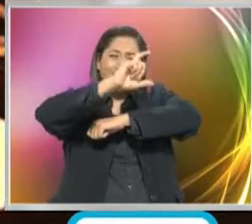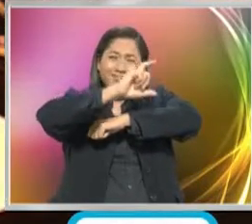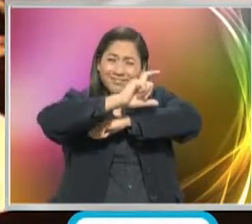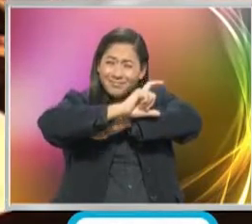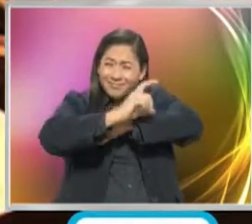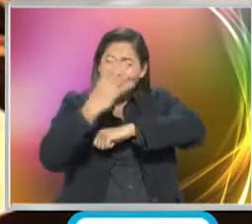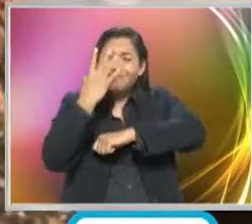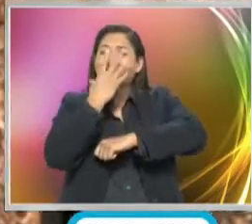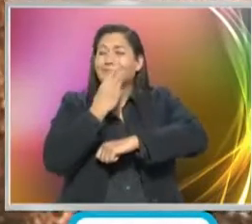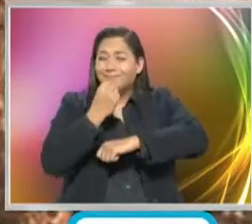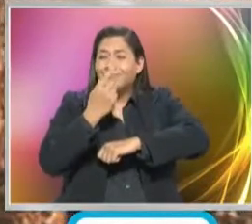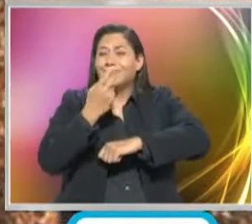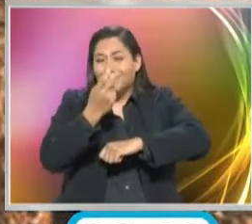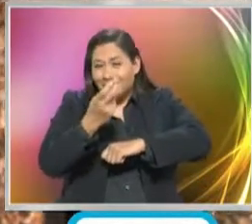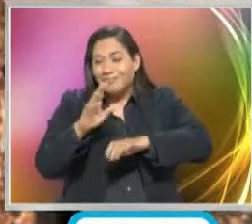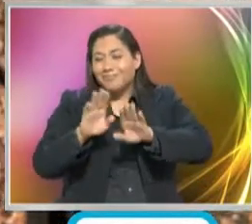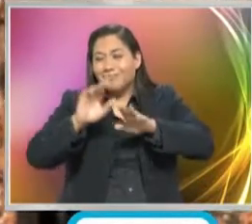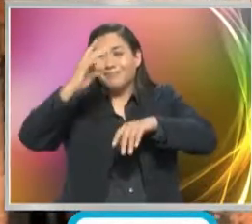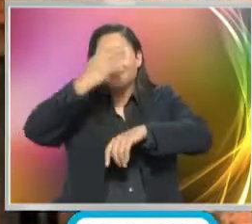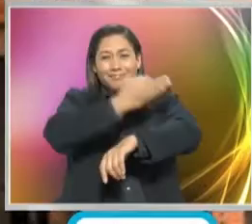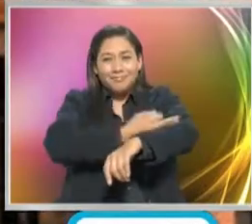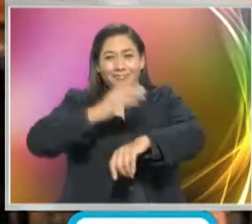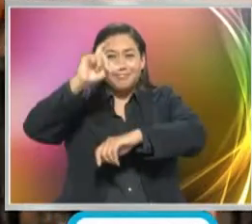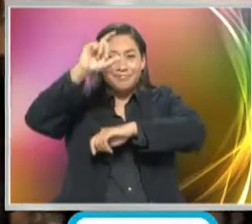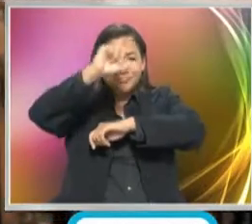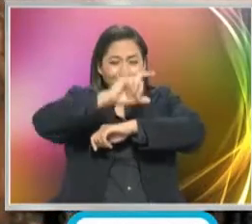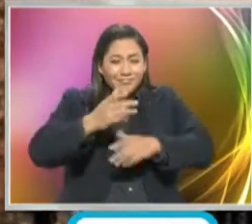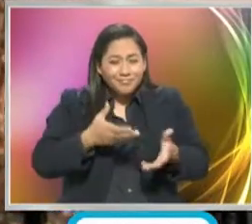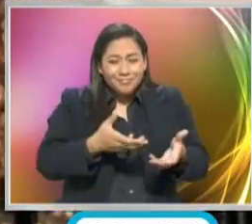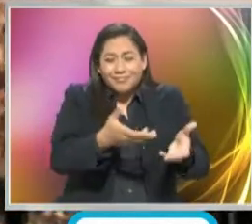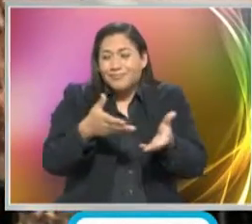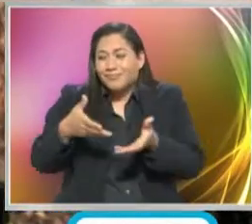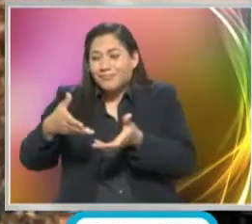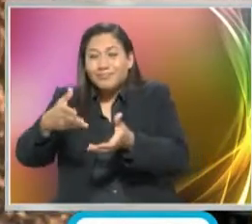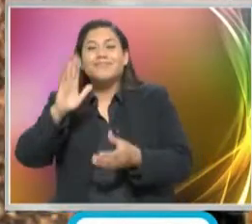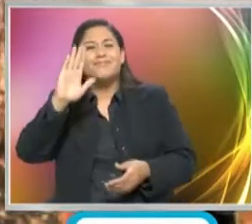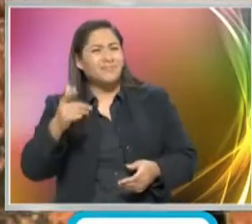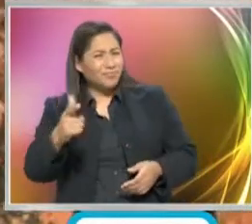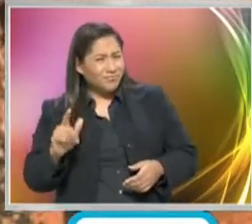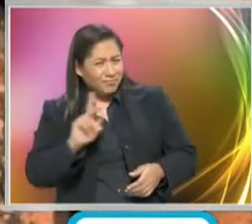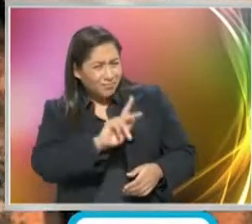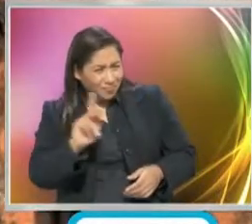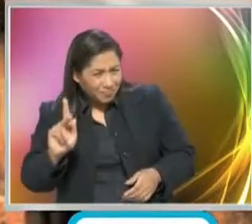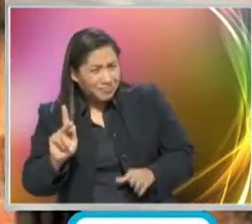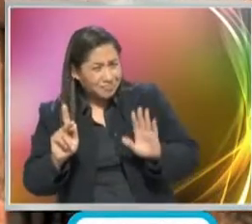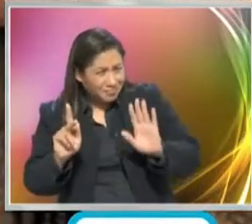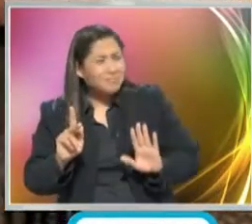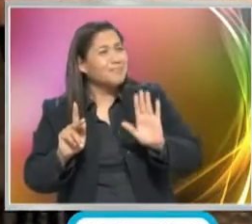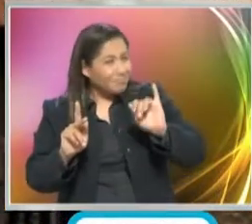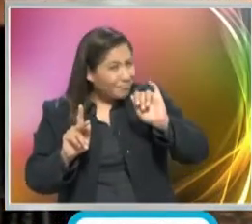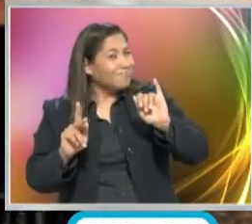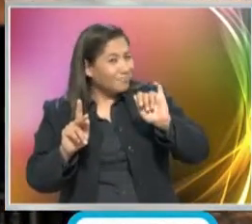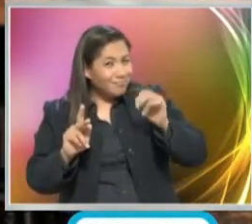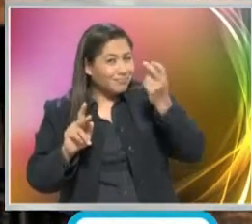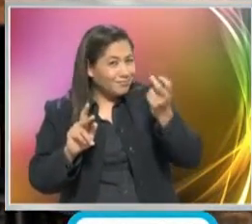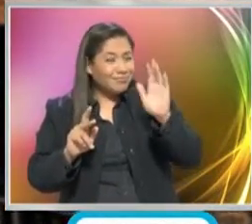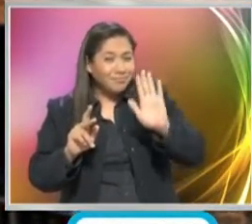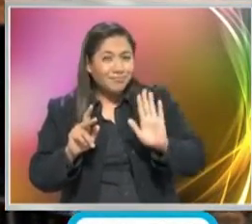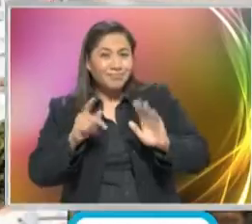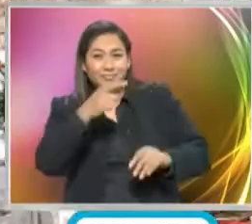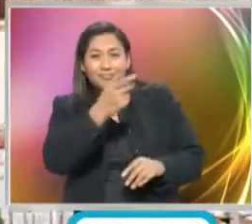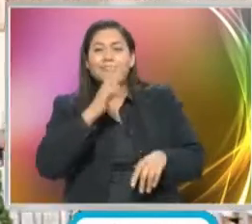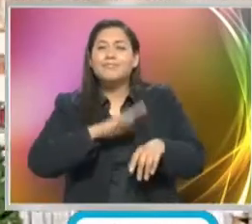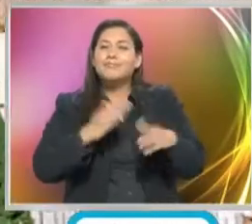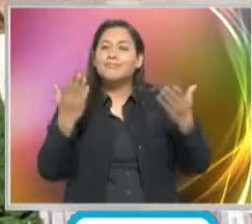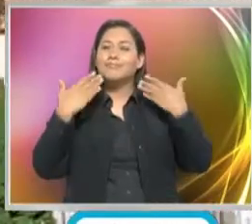ser romántico. de los enamorados. Mira esos Exactamente. callejoncitos para caminar. Muy con la guanajuatense, pareja. ¿no? ¿O qué? Sí, muy del estilo, ¿No? aunque con